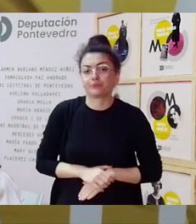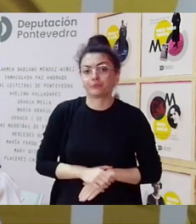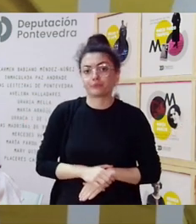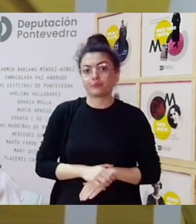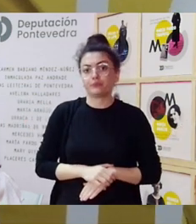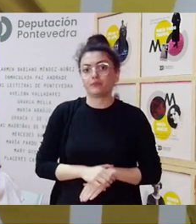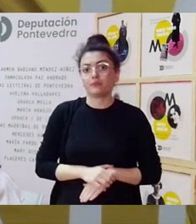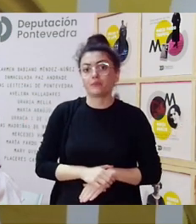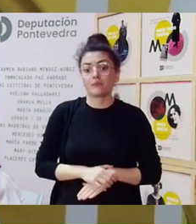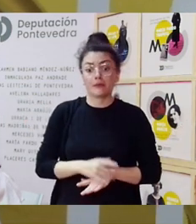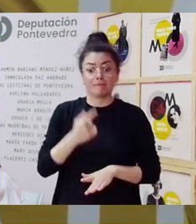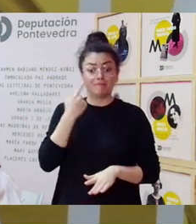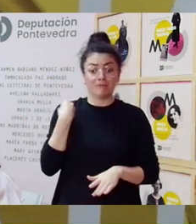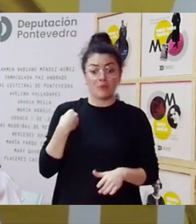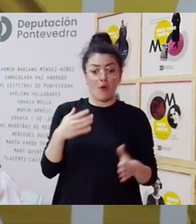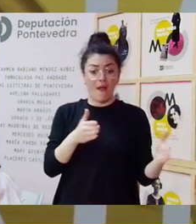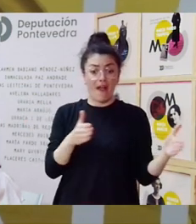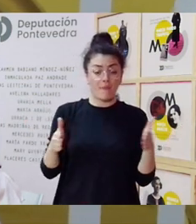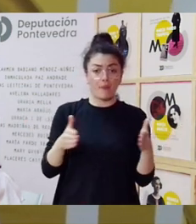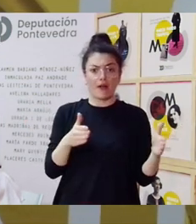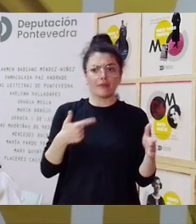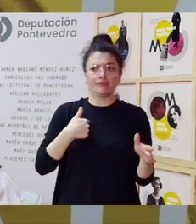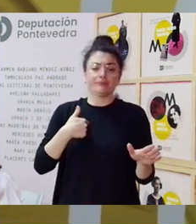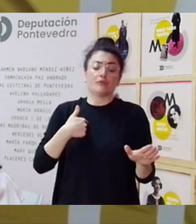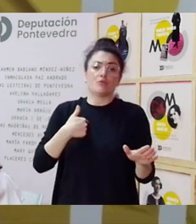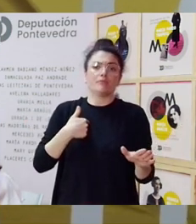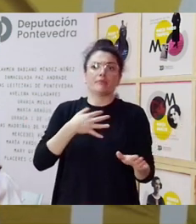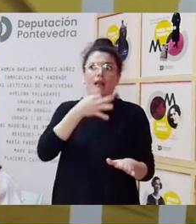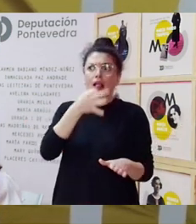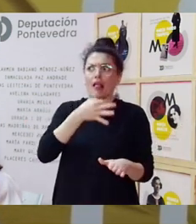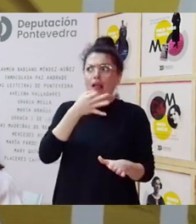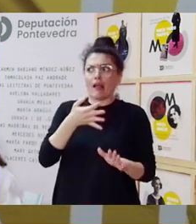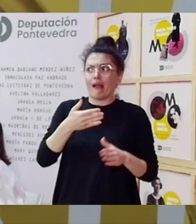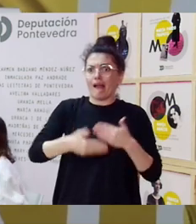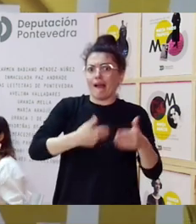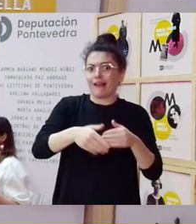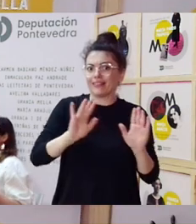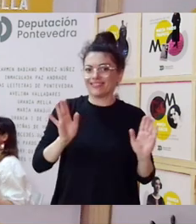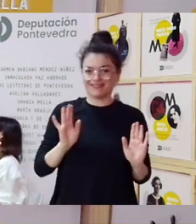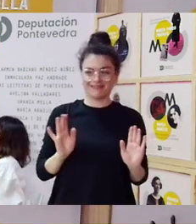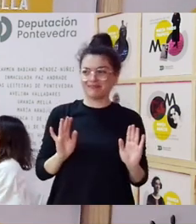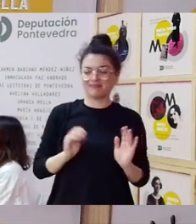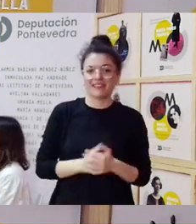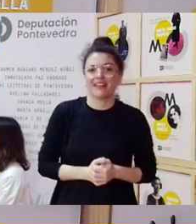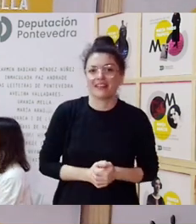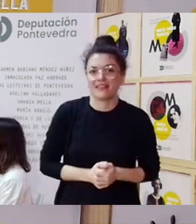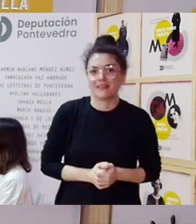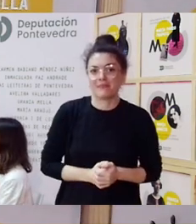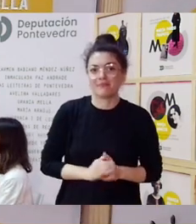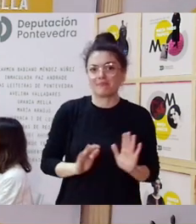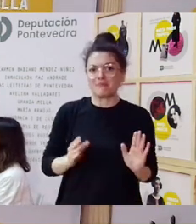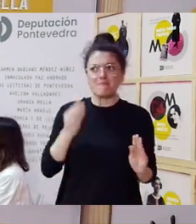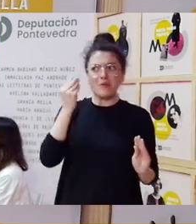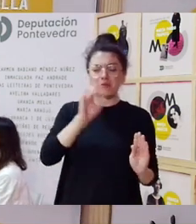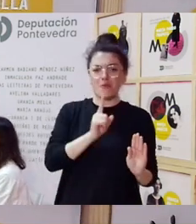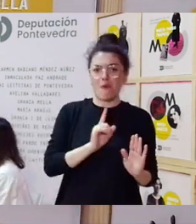En este tempo todo, eu estou falando moi seguido, non? Non, bueno, eu creo que